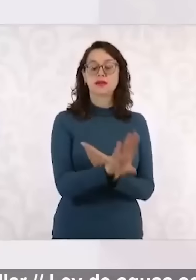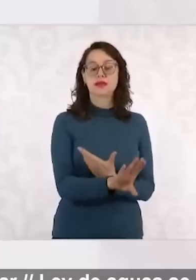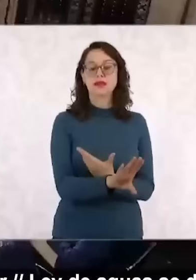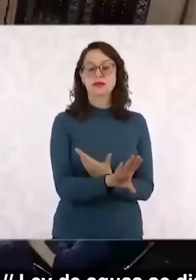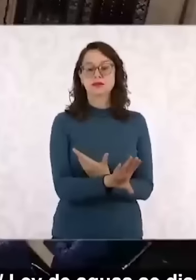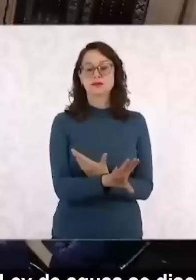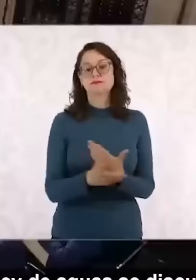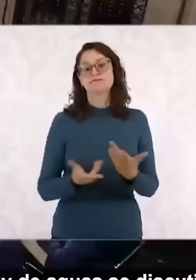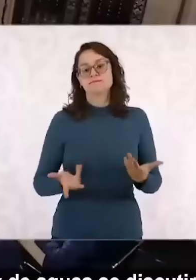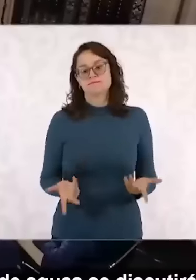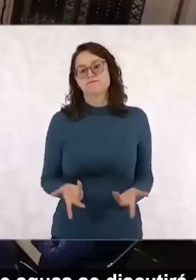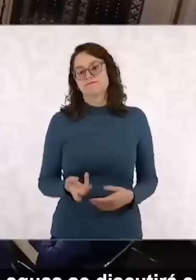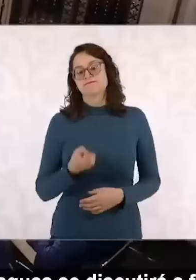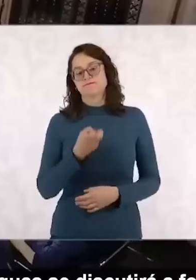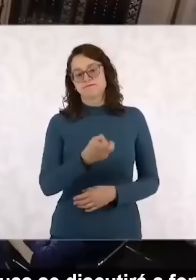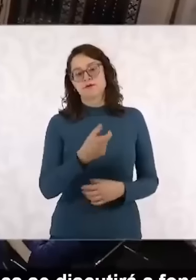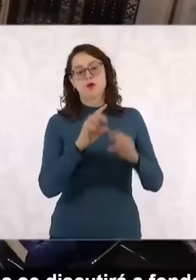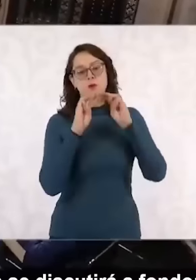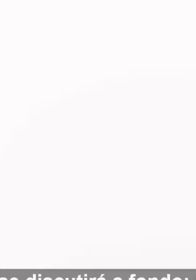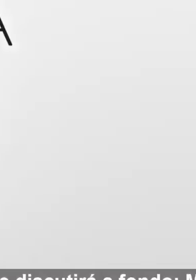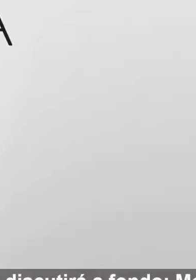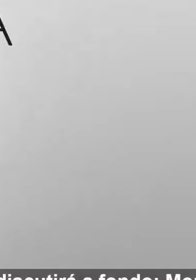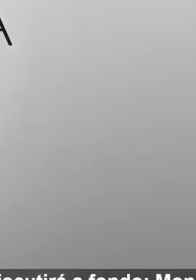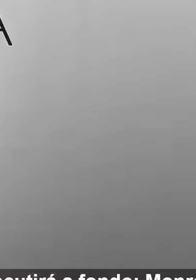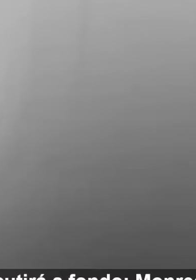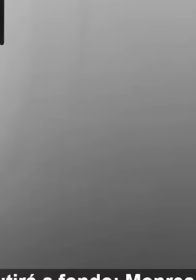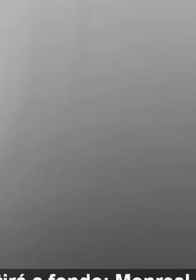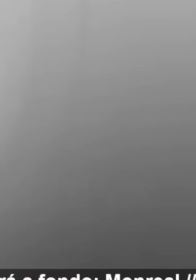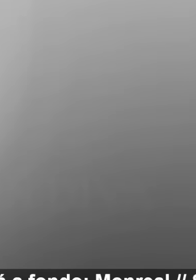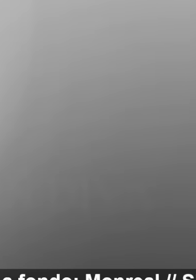de la delincuencia organizada. Bueno.